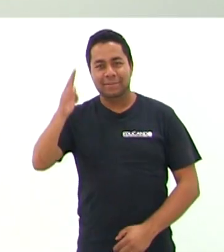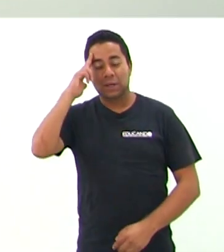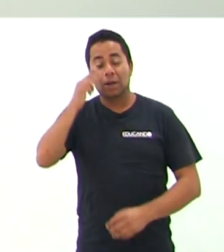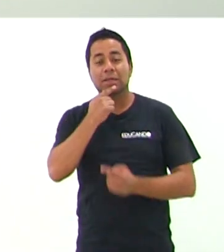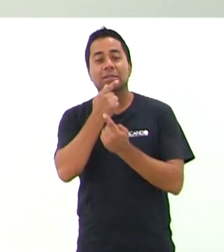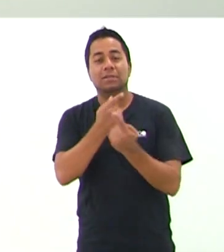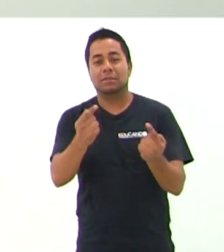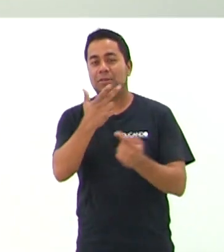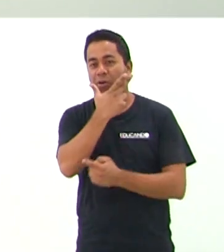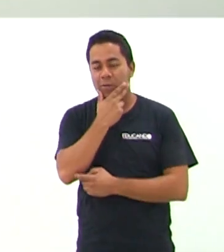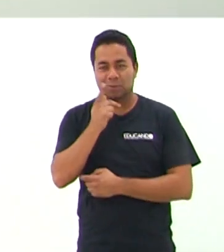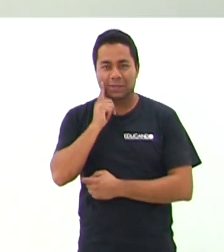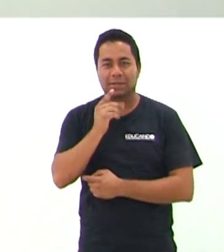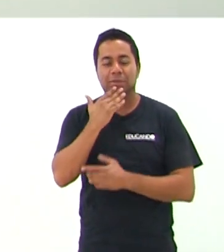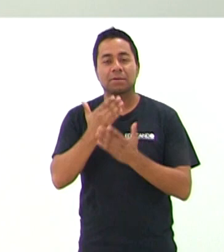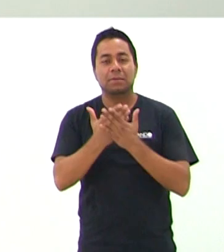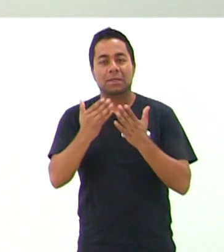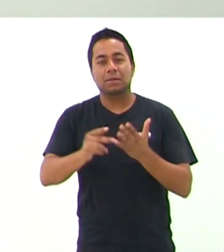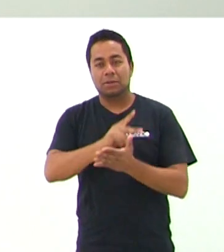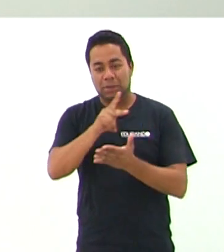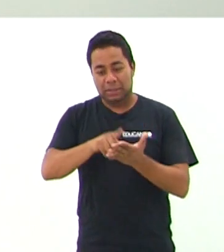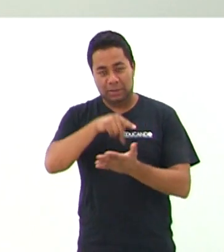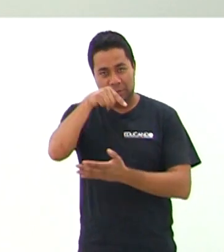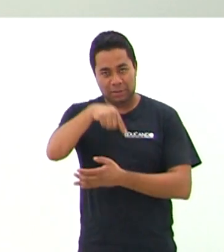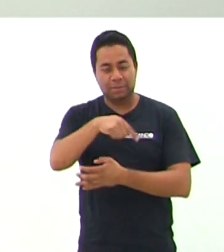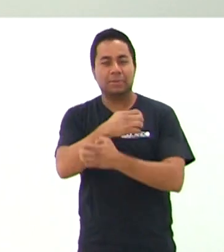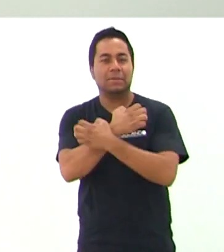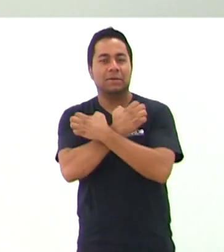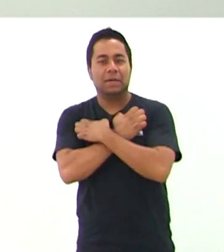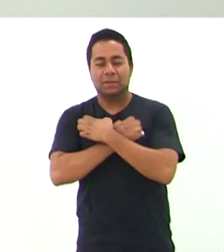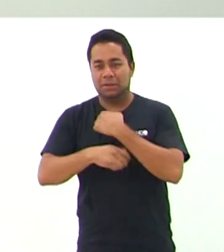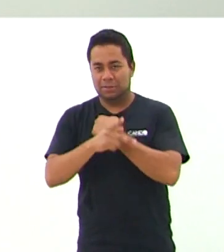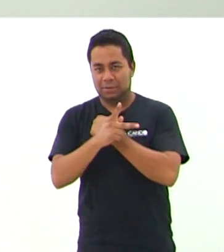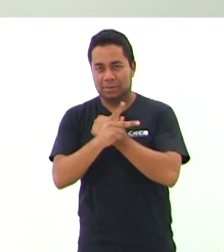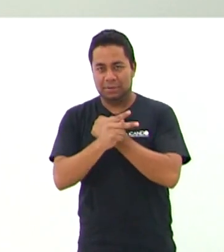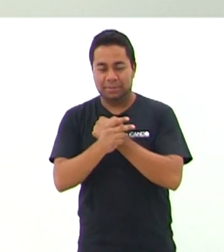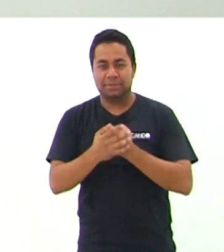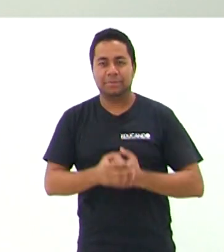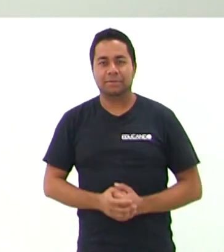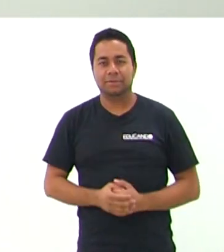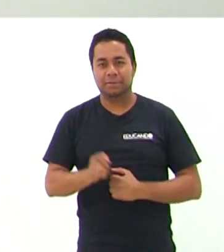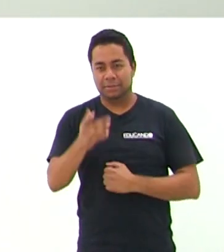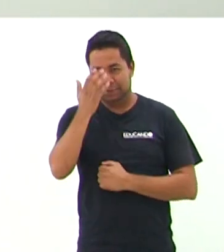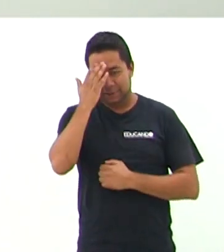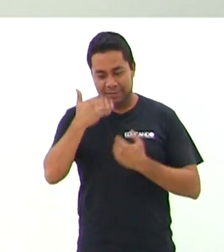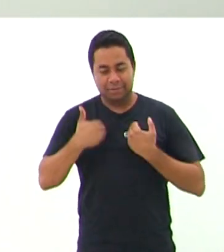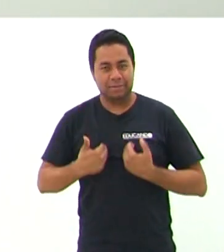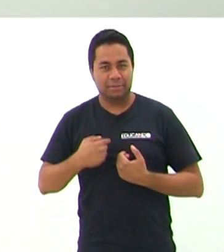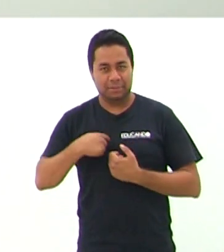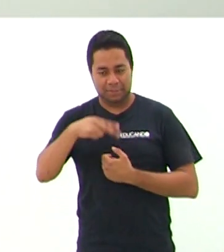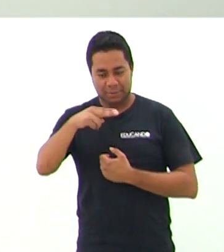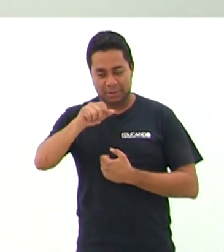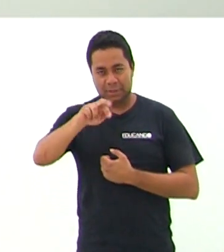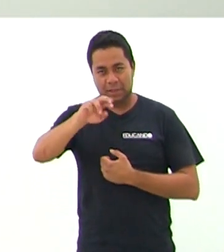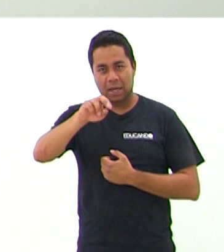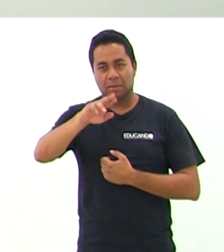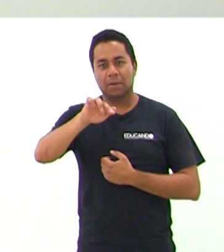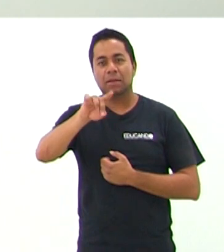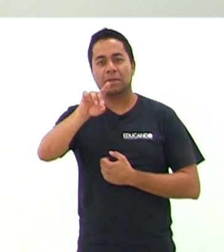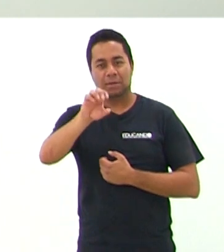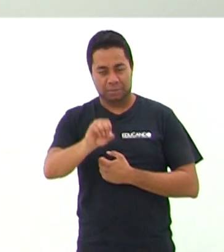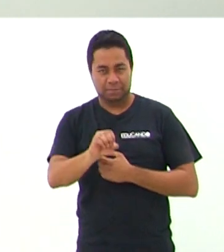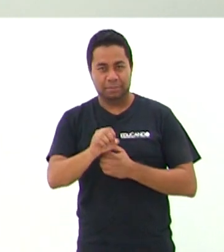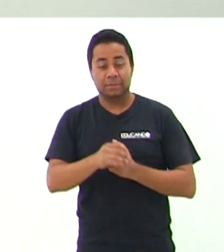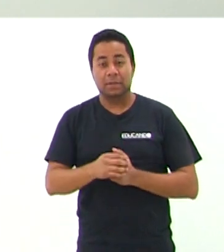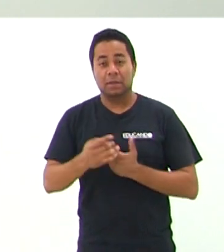Hola, ¿qué tal, niños y niñas? Bienvenidos nuevamente a tu programa Educando TV. Tú ya me conoces, mi nombre es